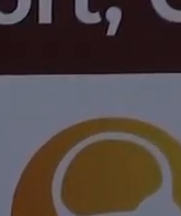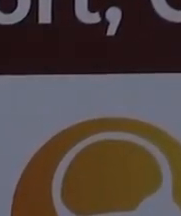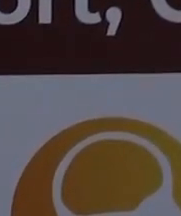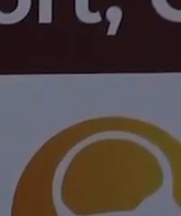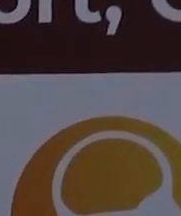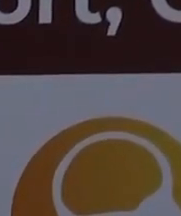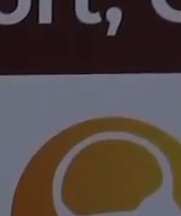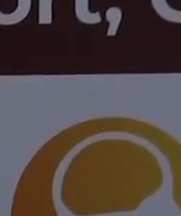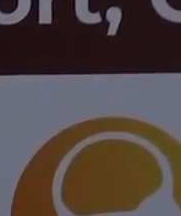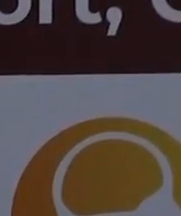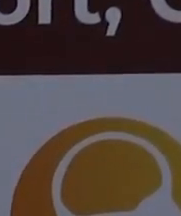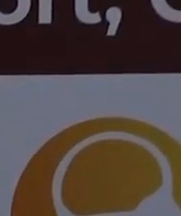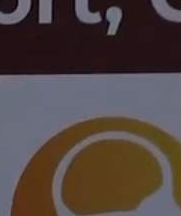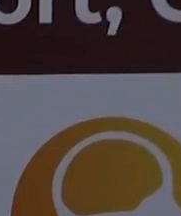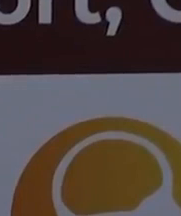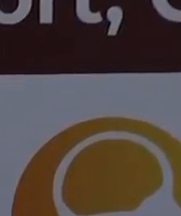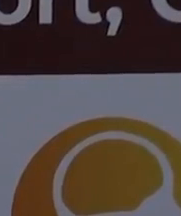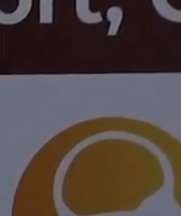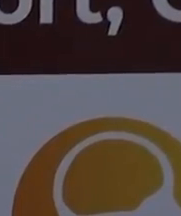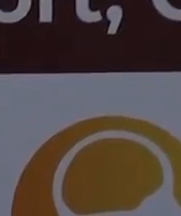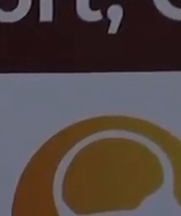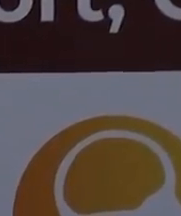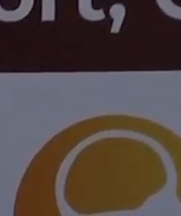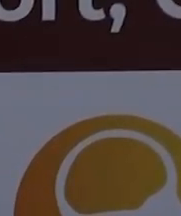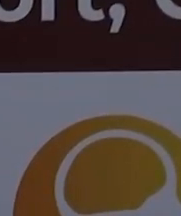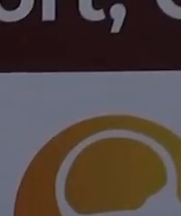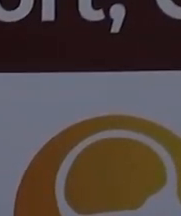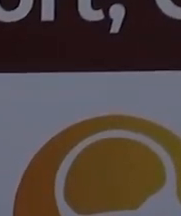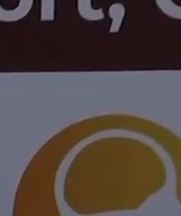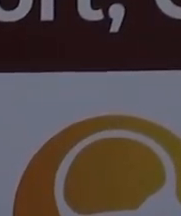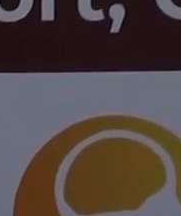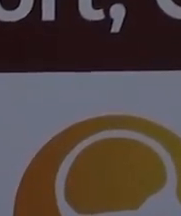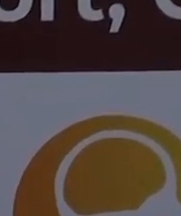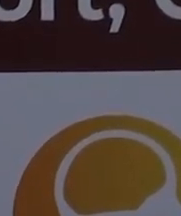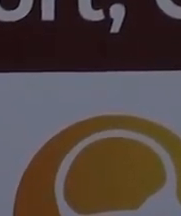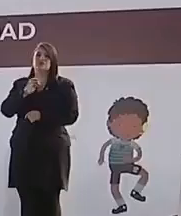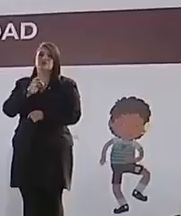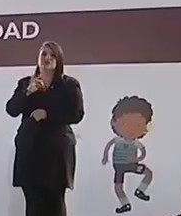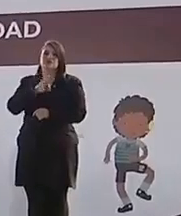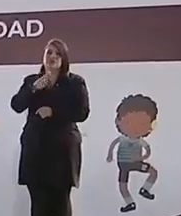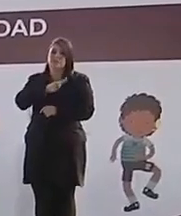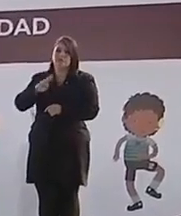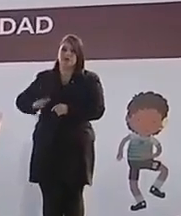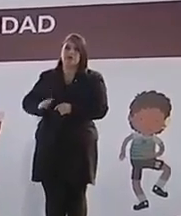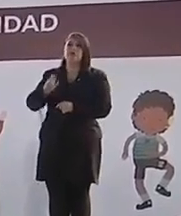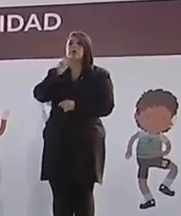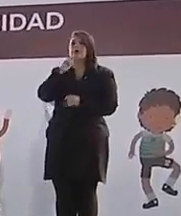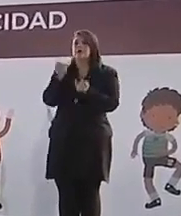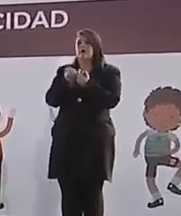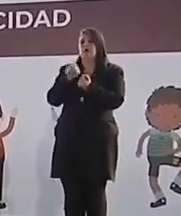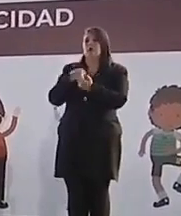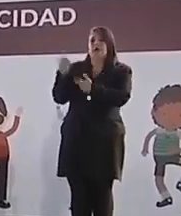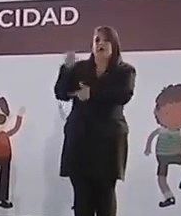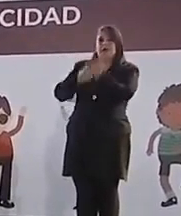otras ocasiones en los municipios he regresado atrapa